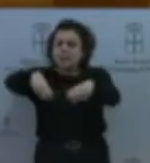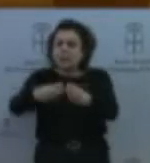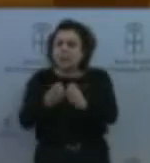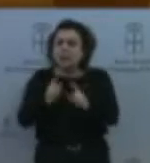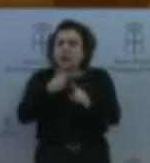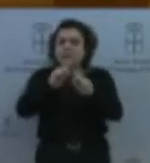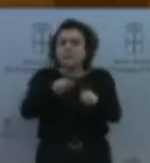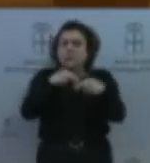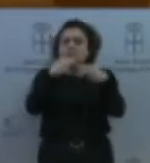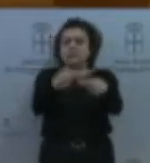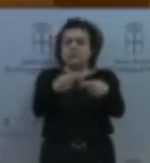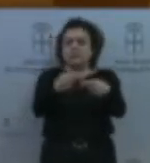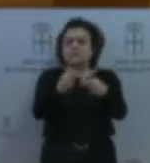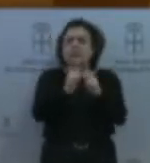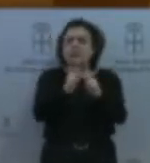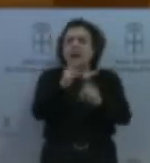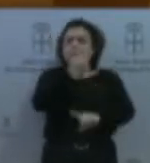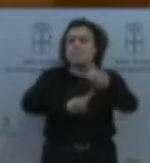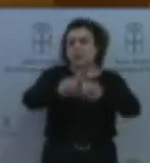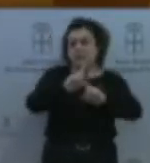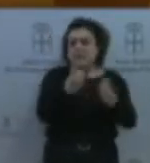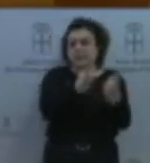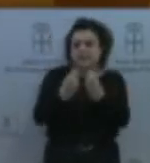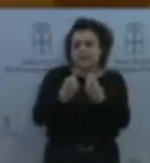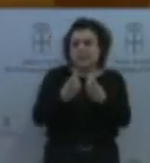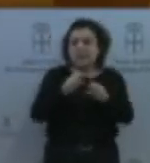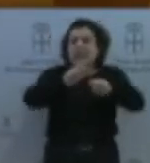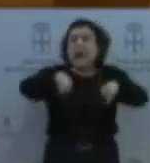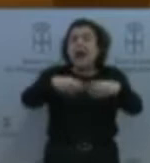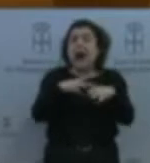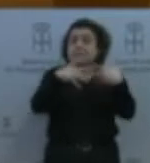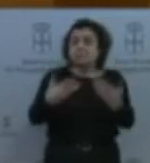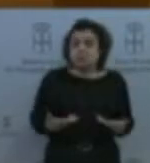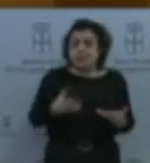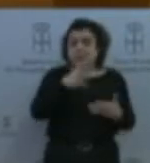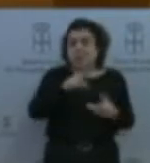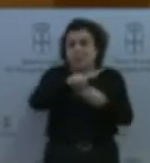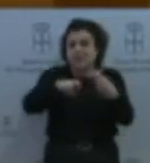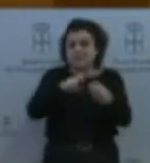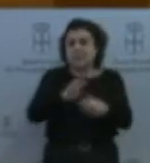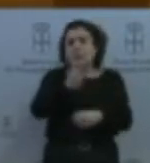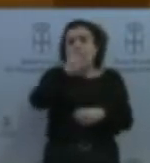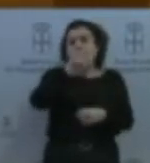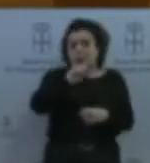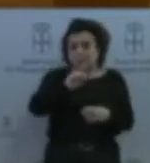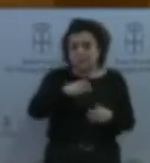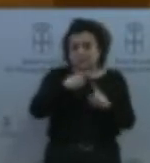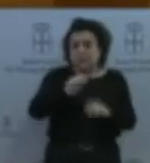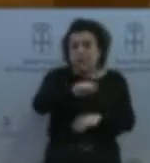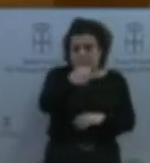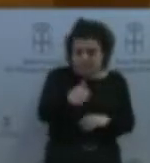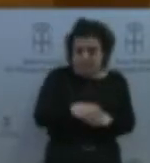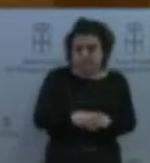a la necesidad de actualizarlo al cumplirse el 40 aniversario de su aprobación. Por último, no menor, para aprobarse el